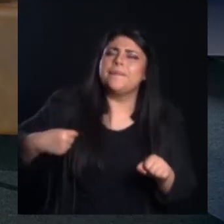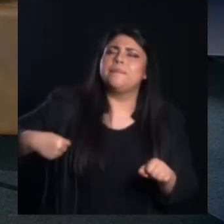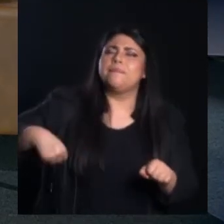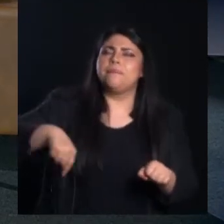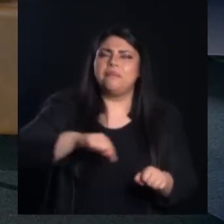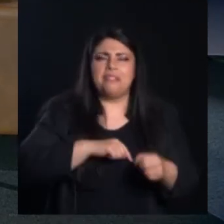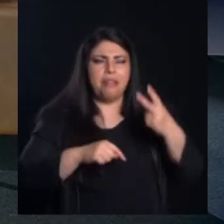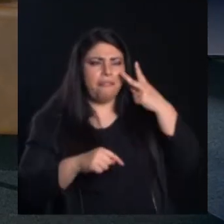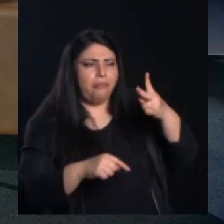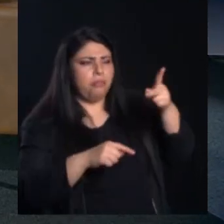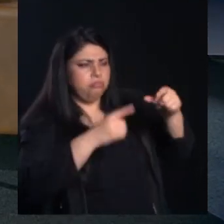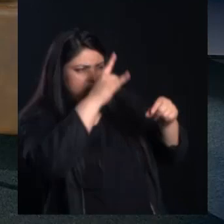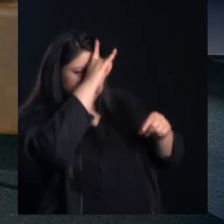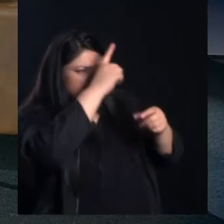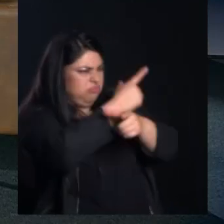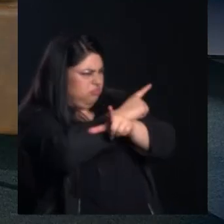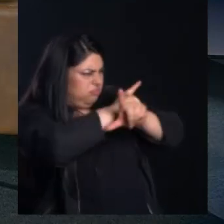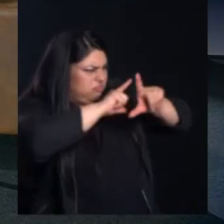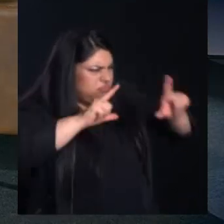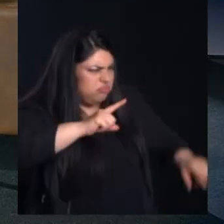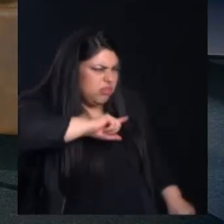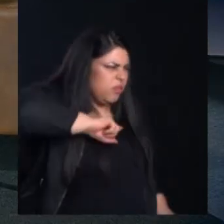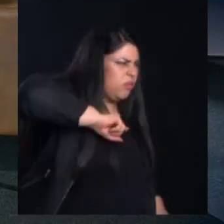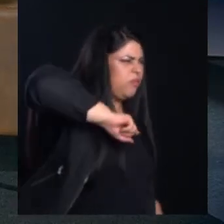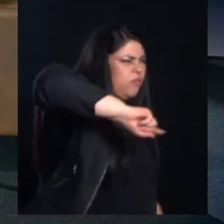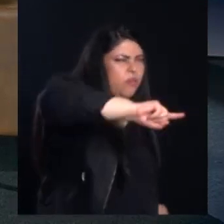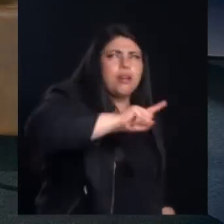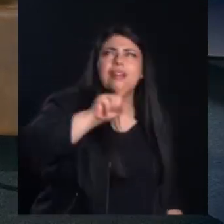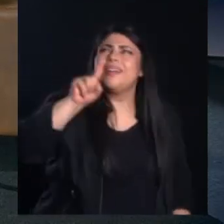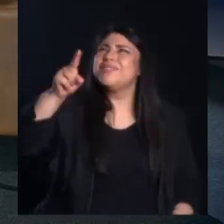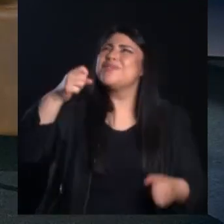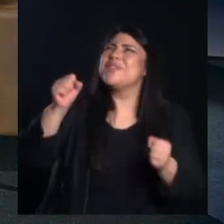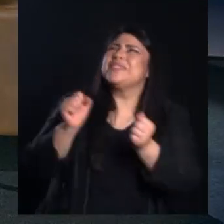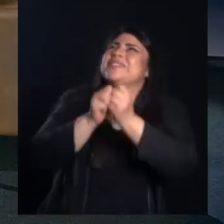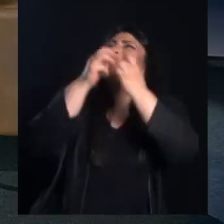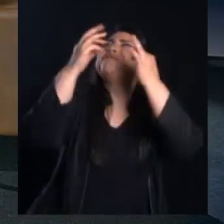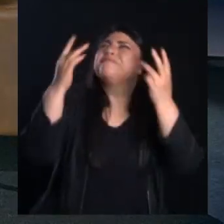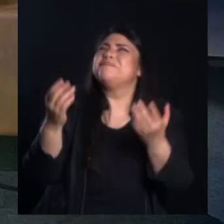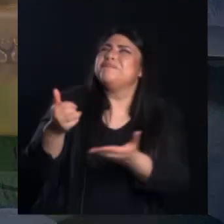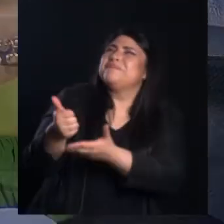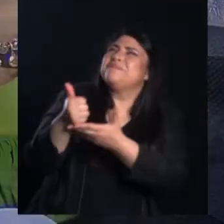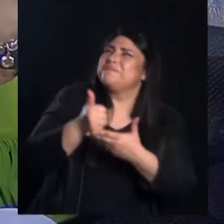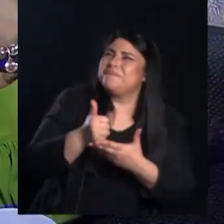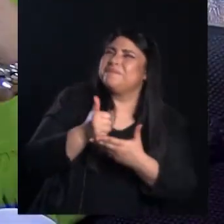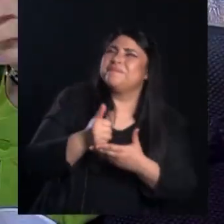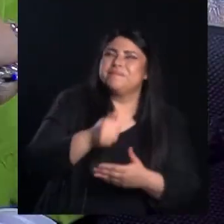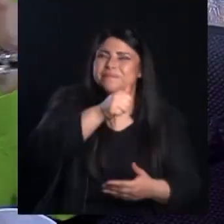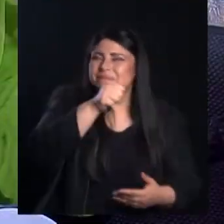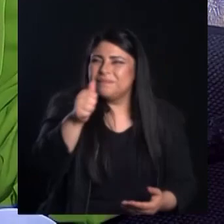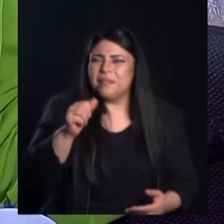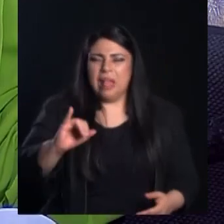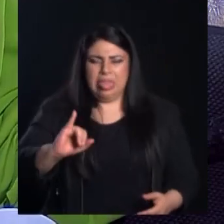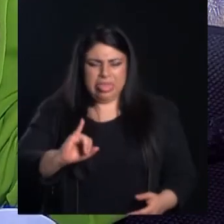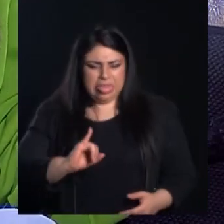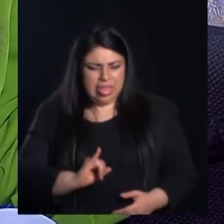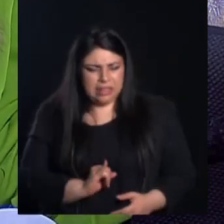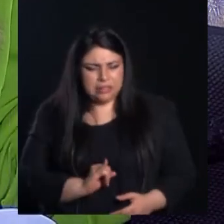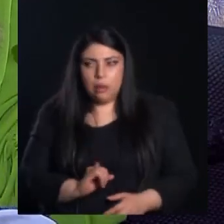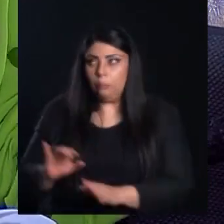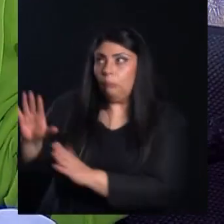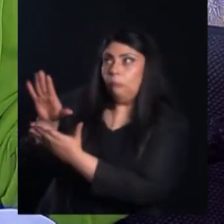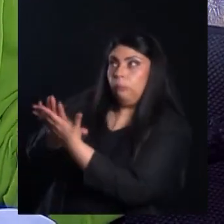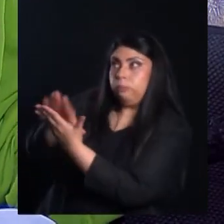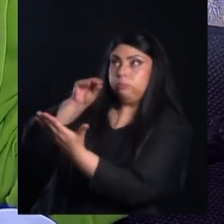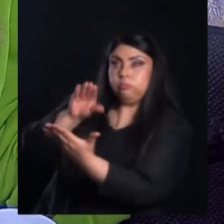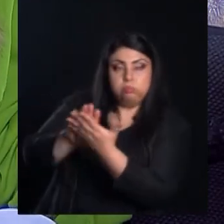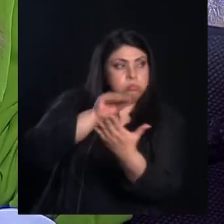demonios en tu nombre y tú lo vas a hacer tú lo haces ayúdanos a afirmar nuestra identidad a no querer copiar a los demás